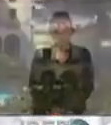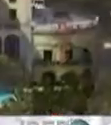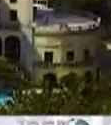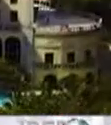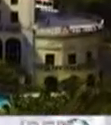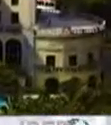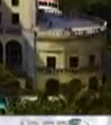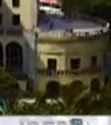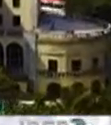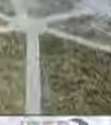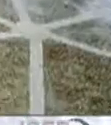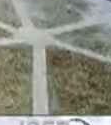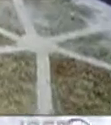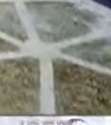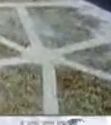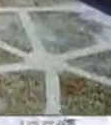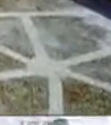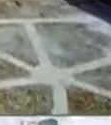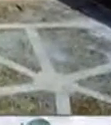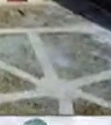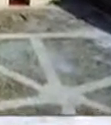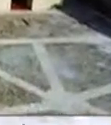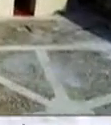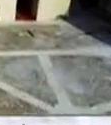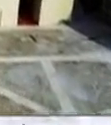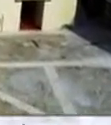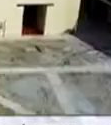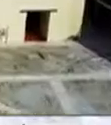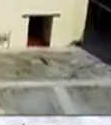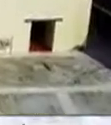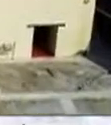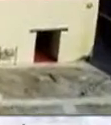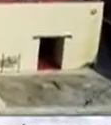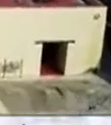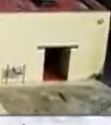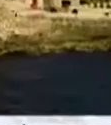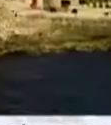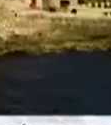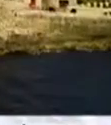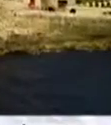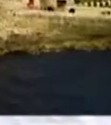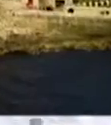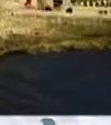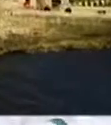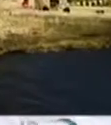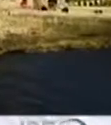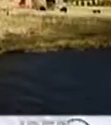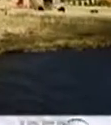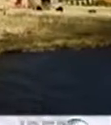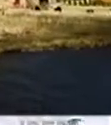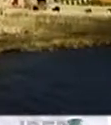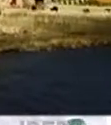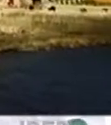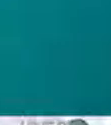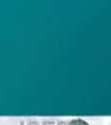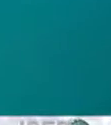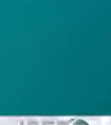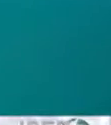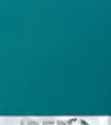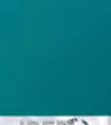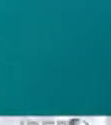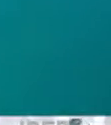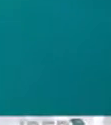mítico Simbar? ¿Quién fuera un poderoso sortilegio? ¿Quién fuera